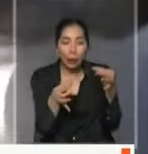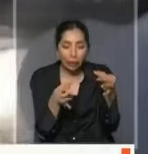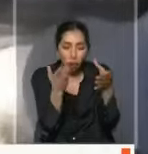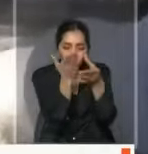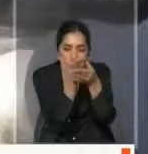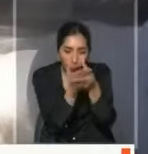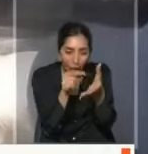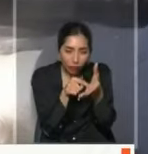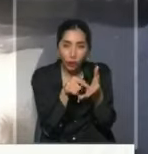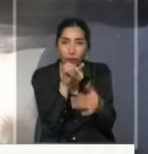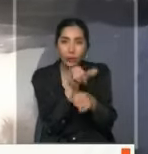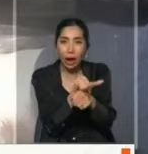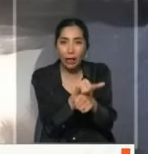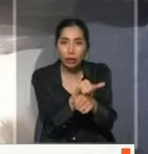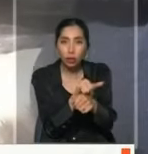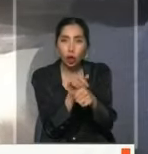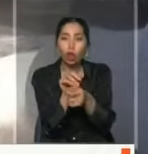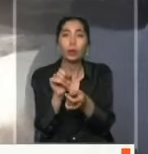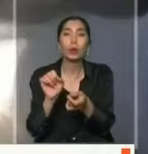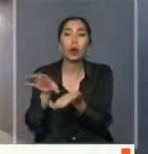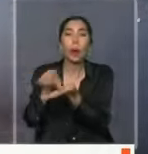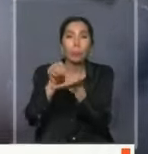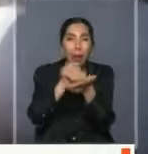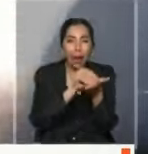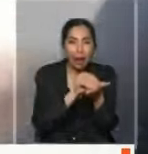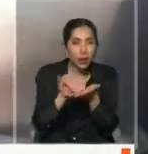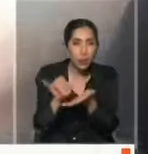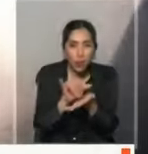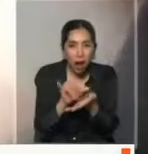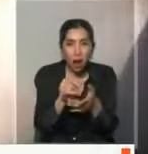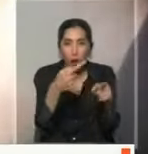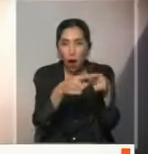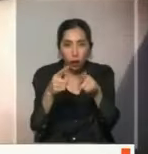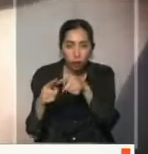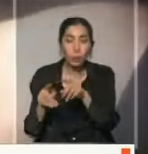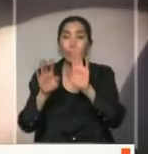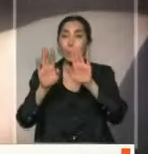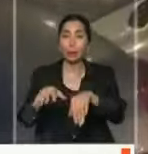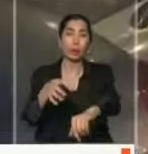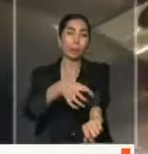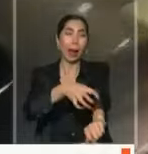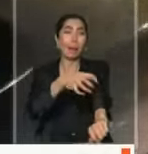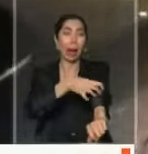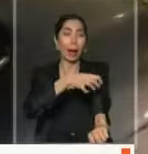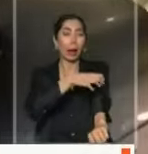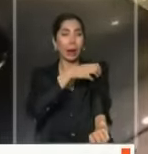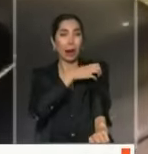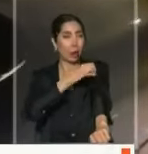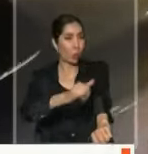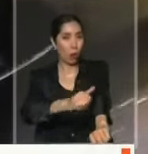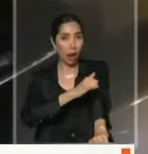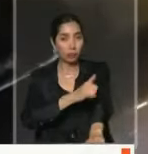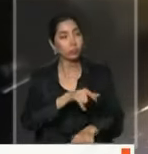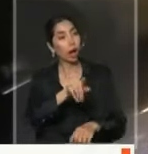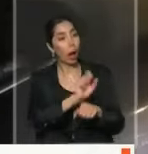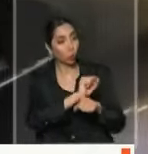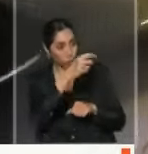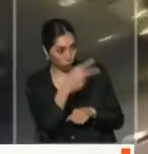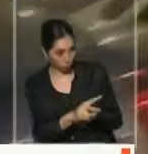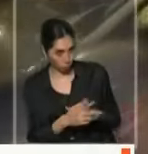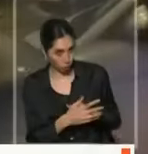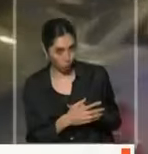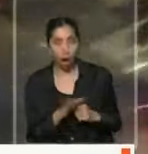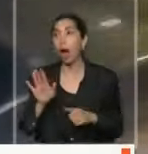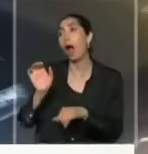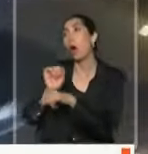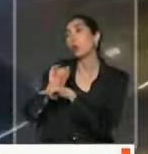información del vehículo, procedimientos así se replicaron en varias regiones del país. ¿Y este auto suyo? Este auto está en prenda. ¿En